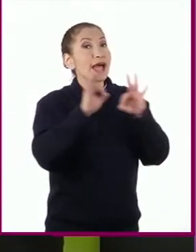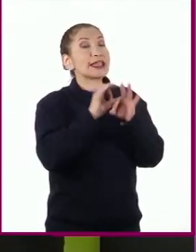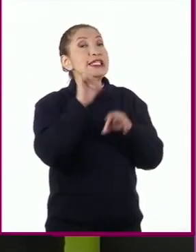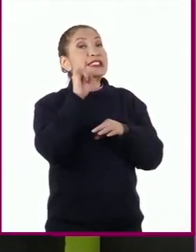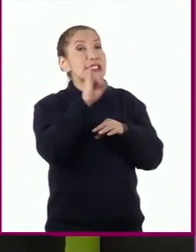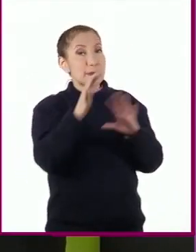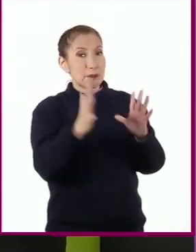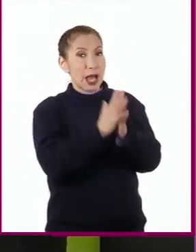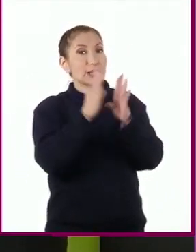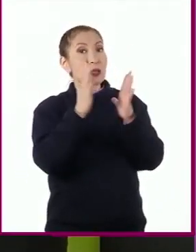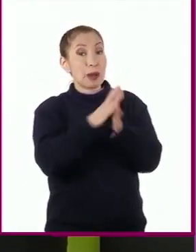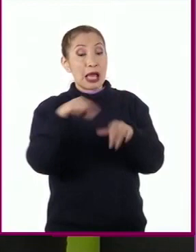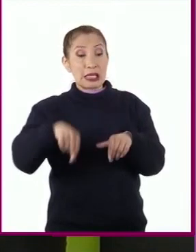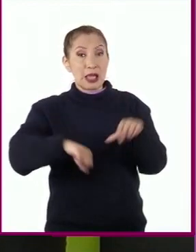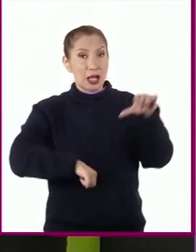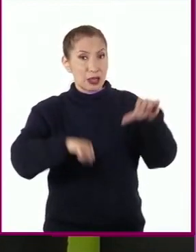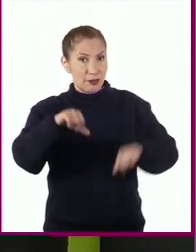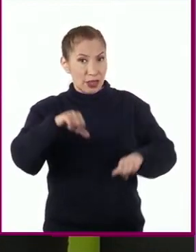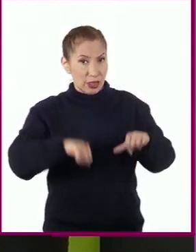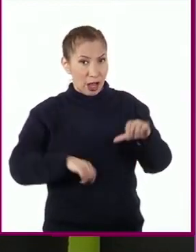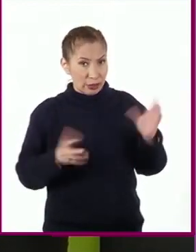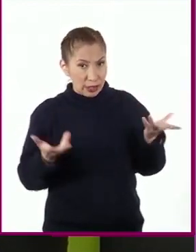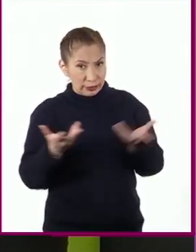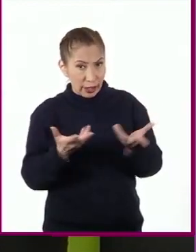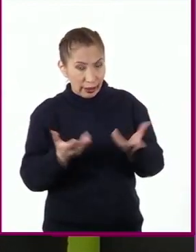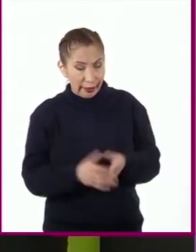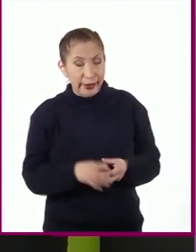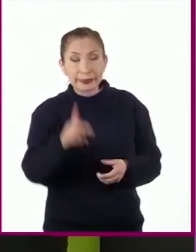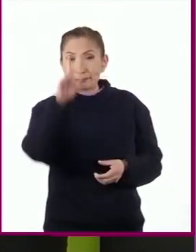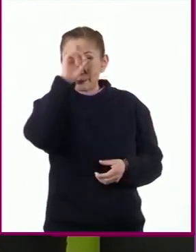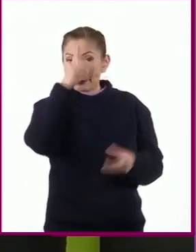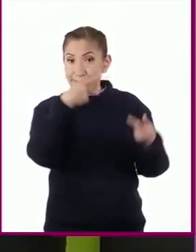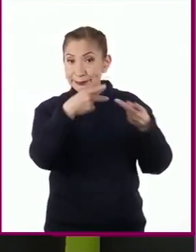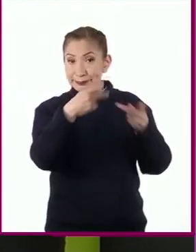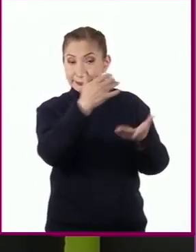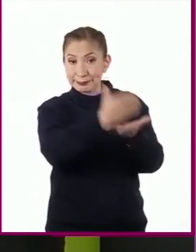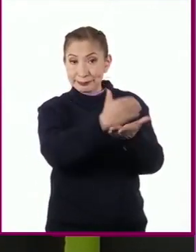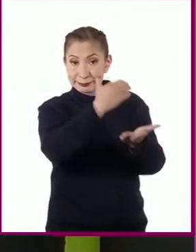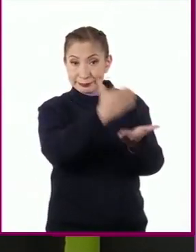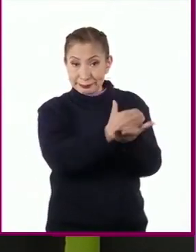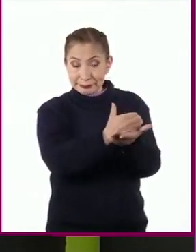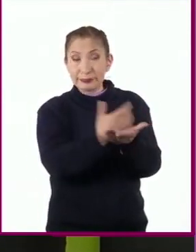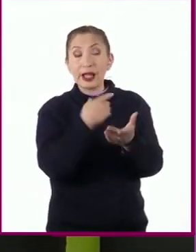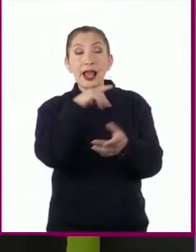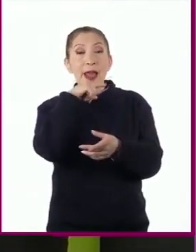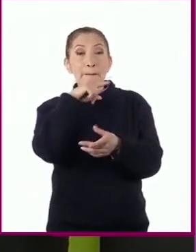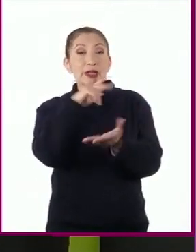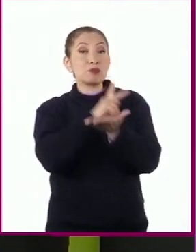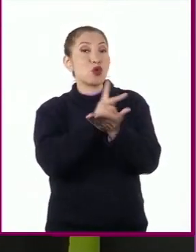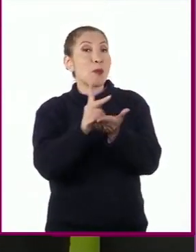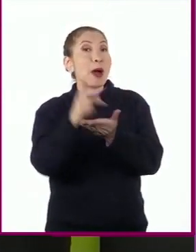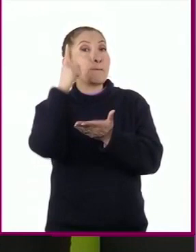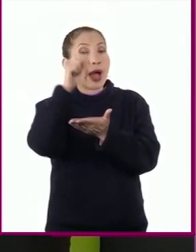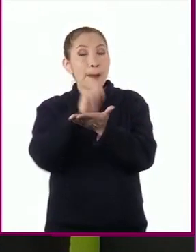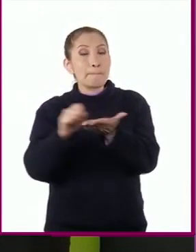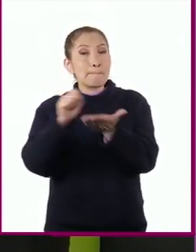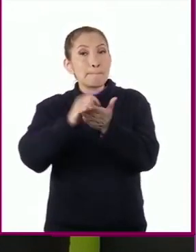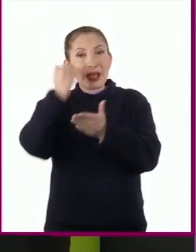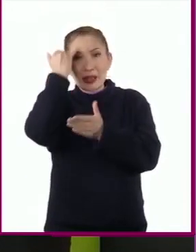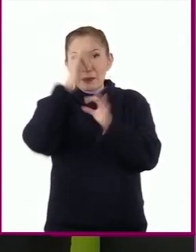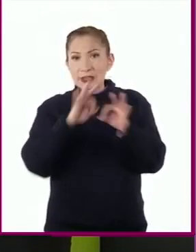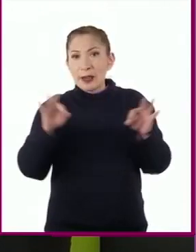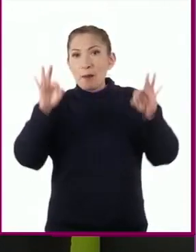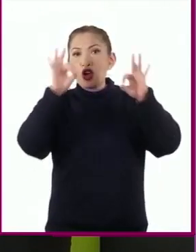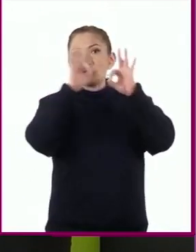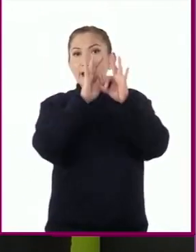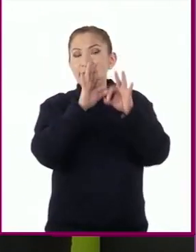importante participar en las actividades de la sesión. Les sugerimos que tengan a la mano cuaderno, lápiz o pluma para anotar las ideas principales